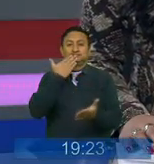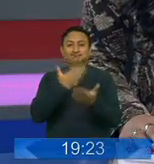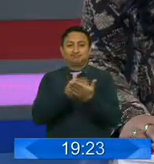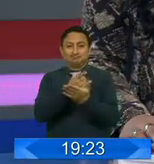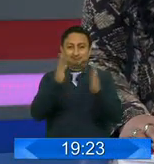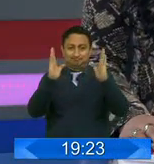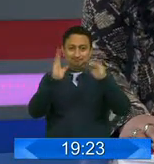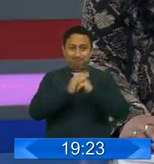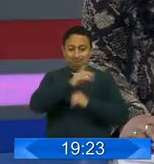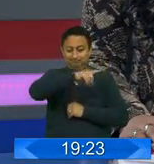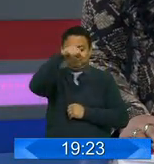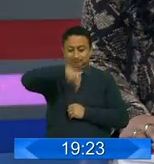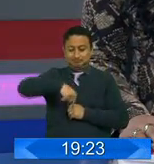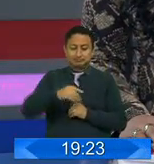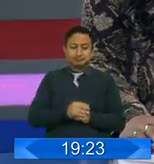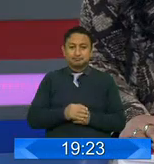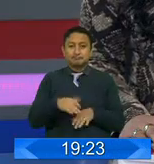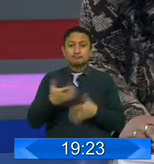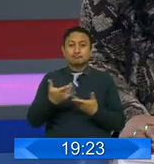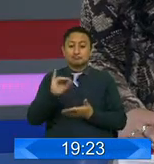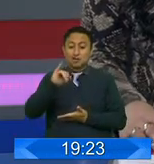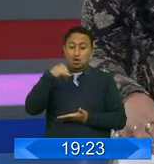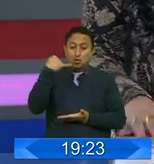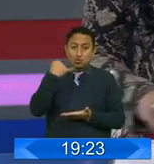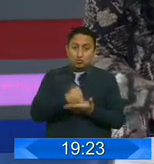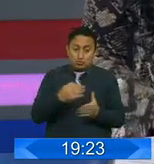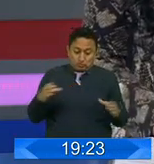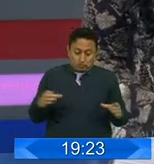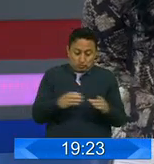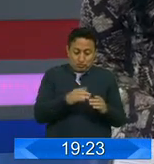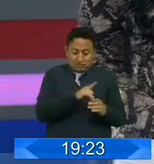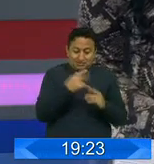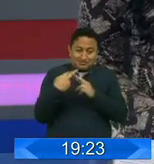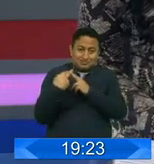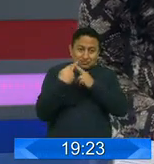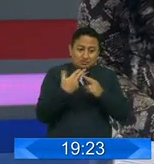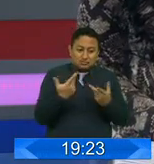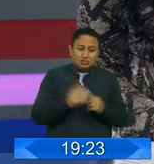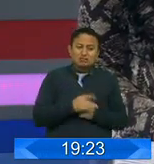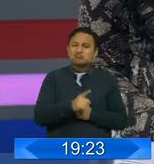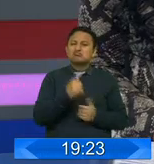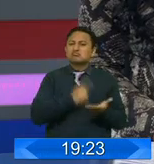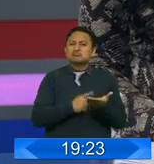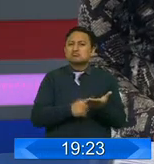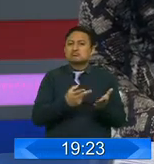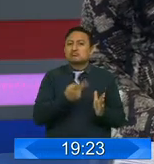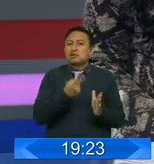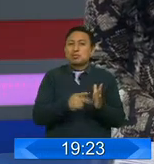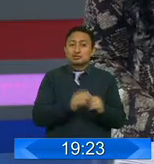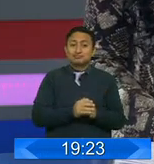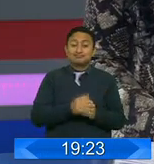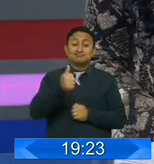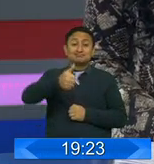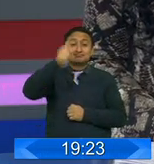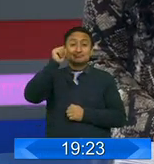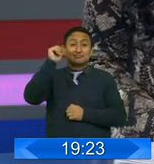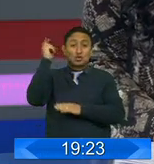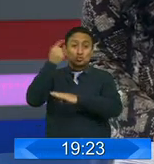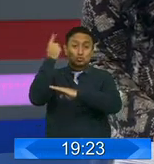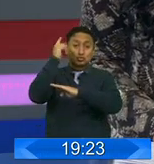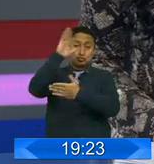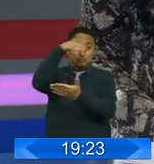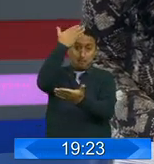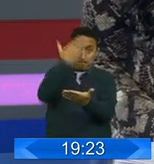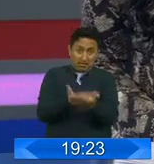Gracias por seguir en nuestra sintonía. Una junta de investigación será la encargada de analizar las causas que provocaron la caída del helicóptero